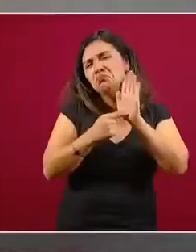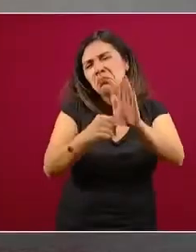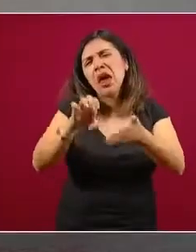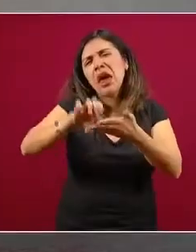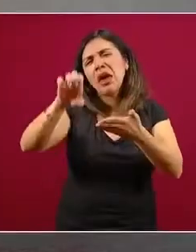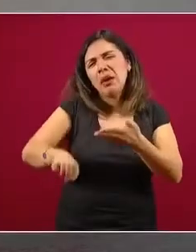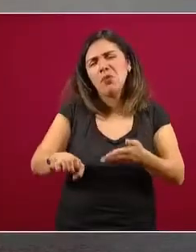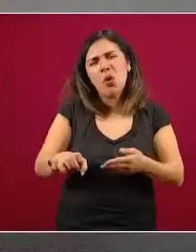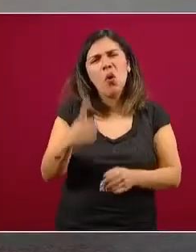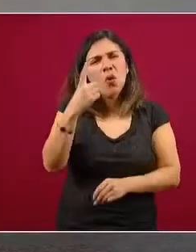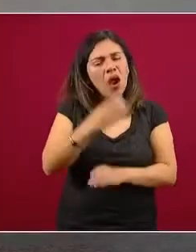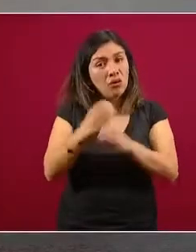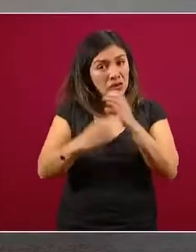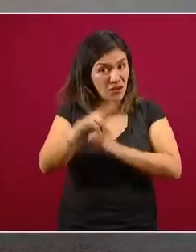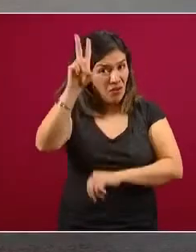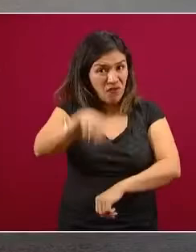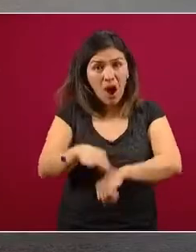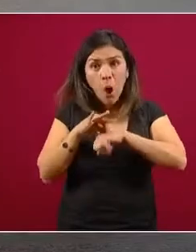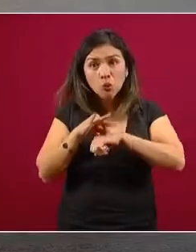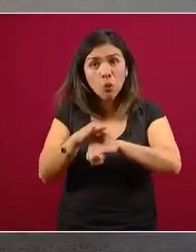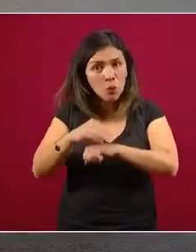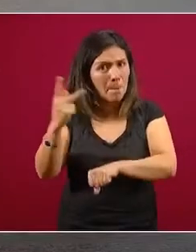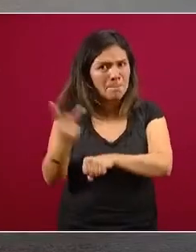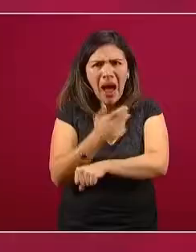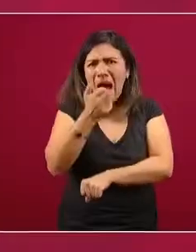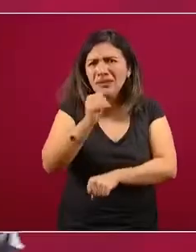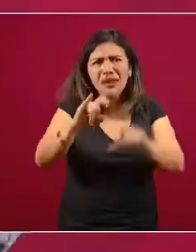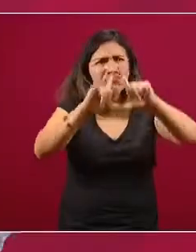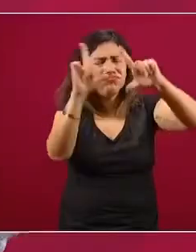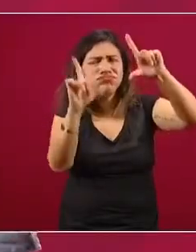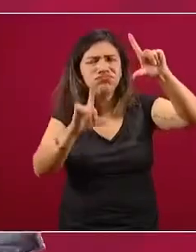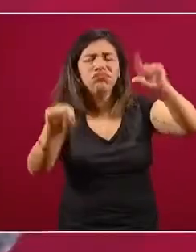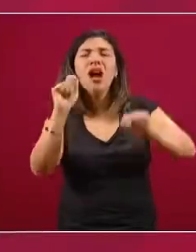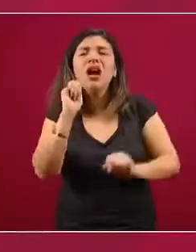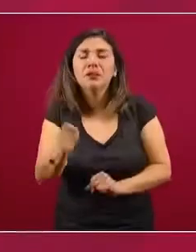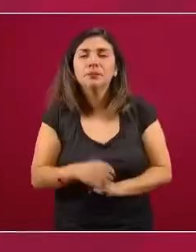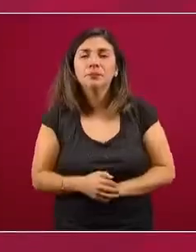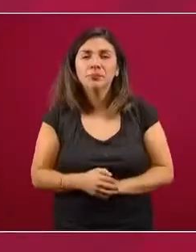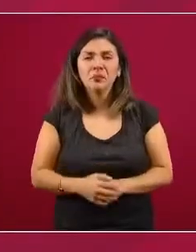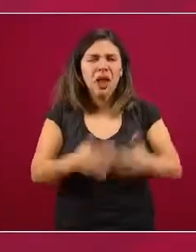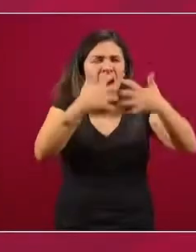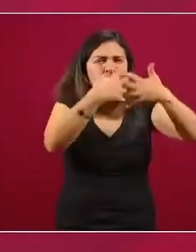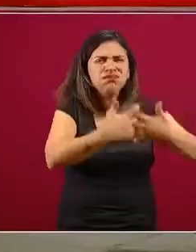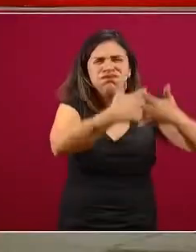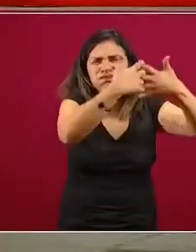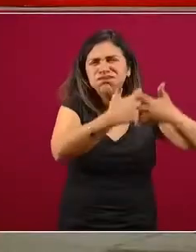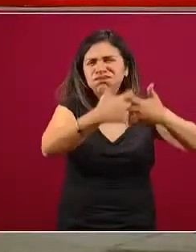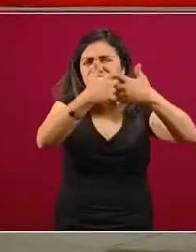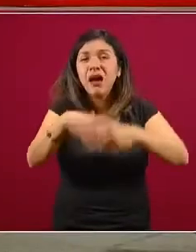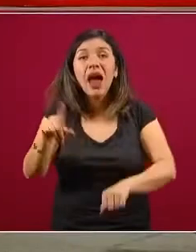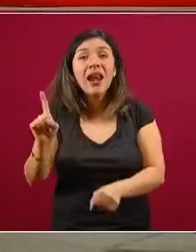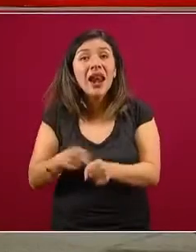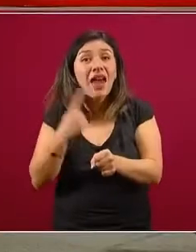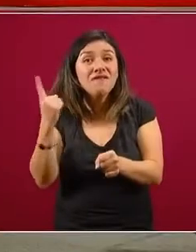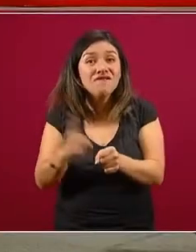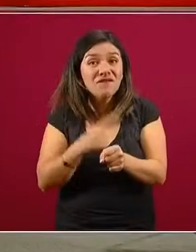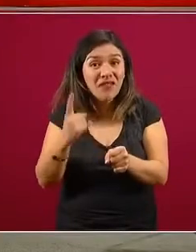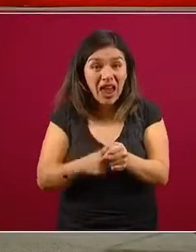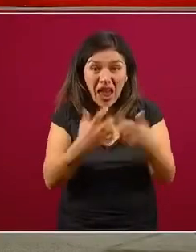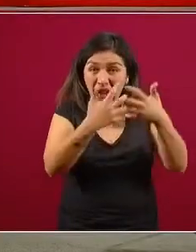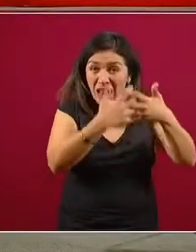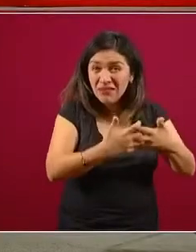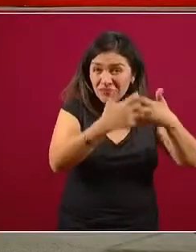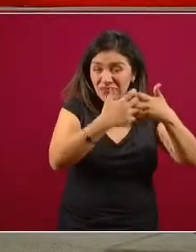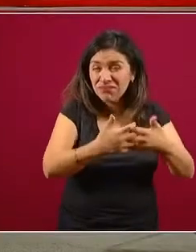de algo completamente real que ocurre a lo largo y ancho del país, que la industria de los refrescos, de las bebidas